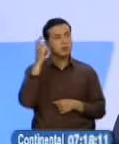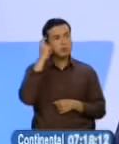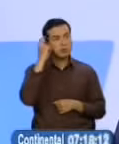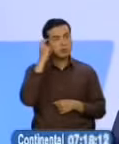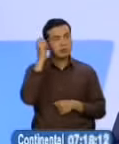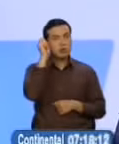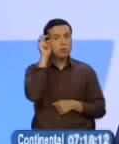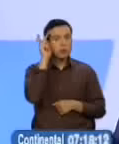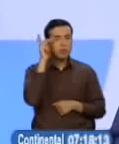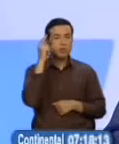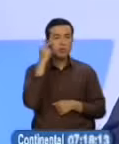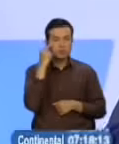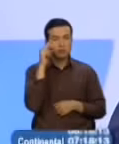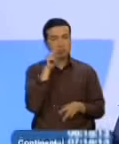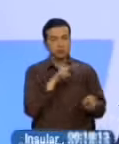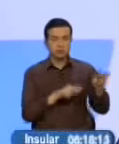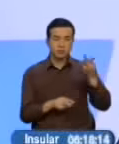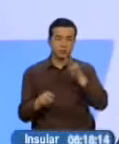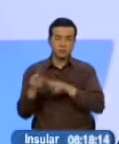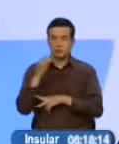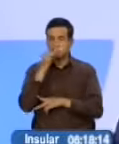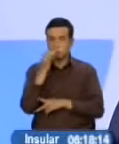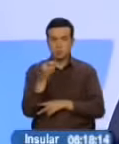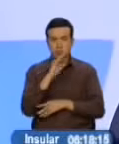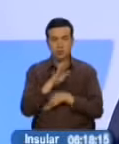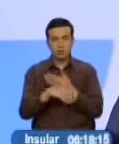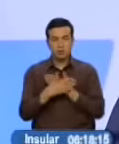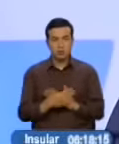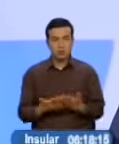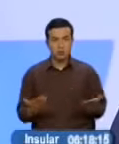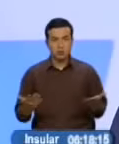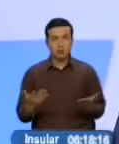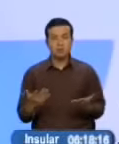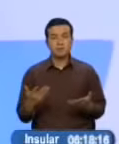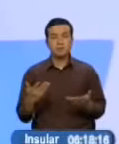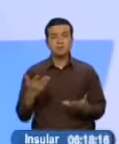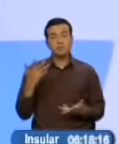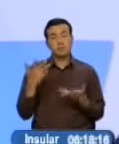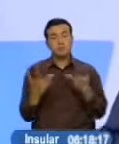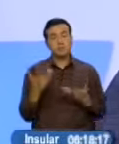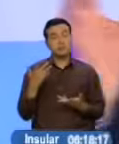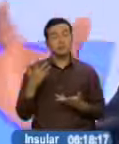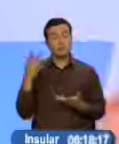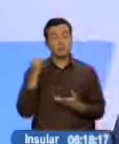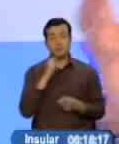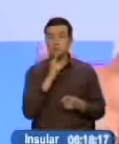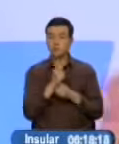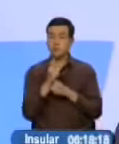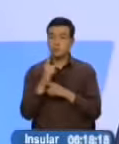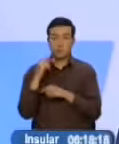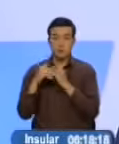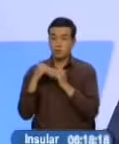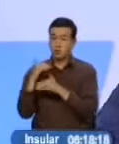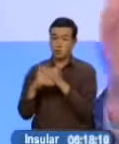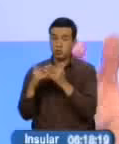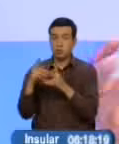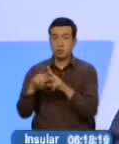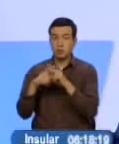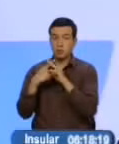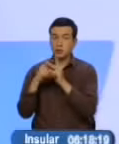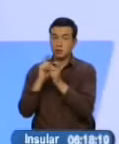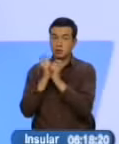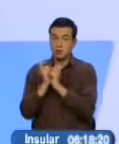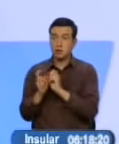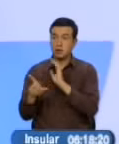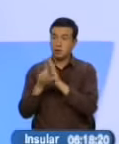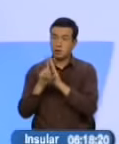criterio, hay que analizar adecuadamente las cosas y probablemente tenemos que, a partir de todo esto, pulir